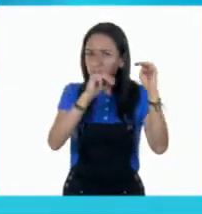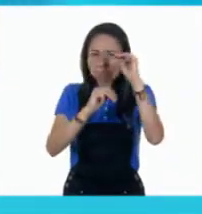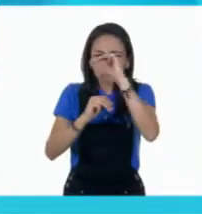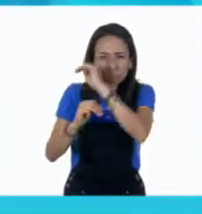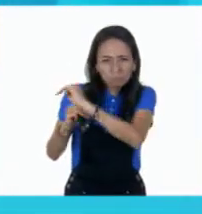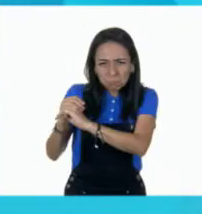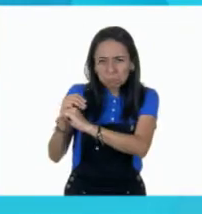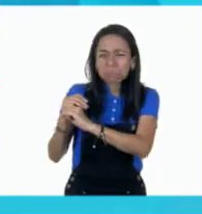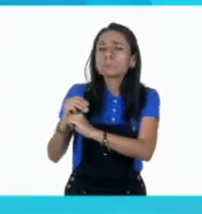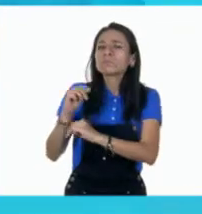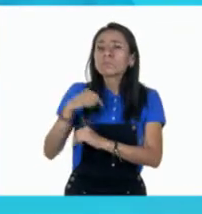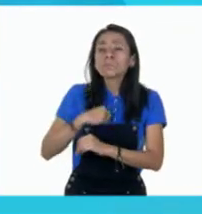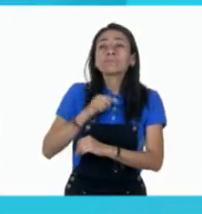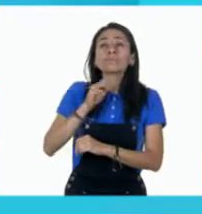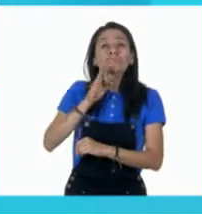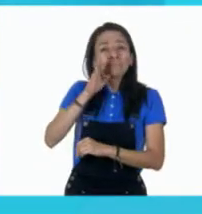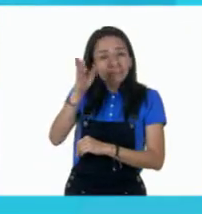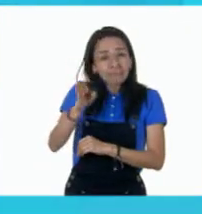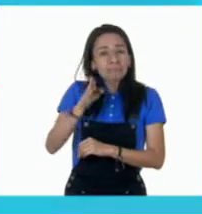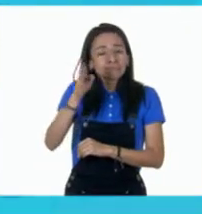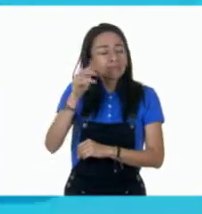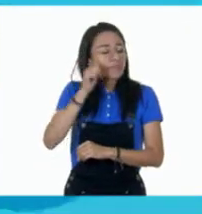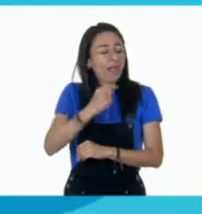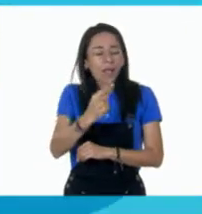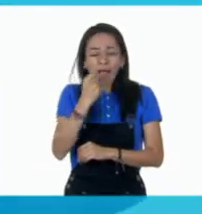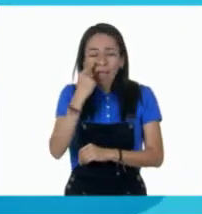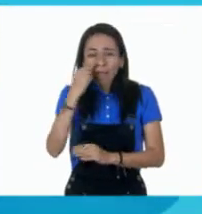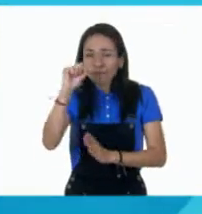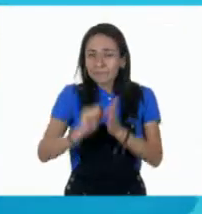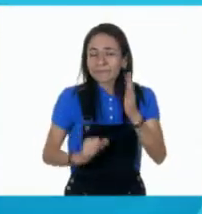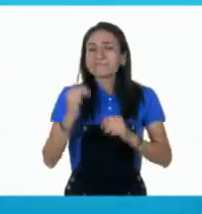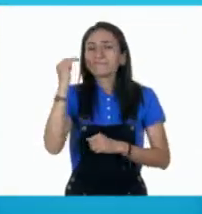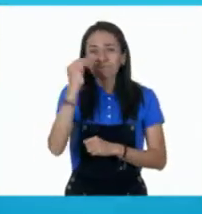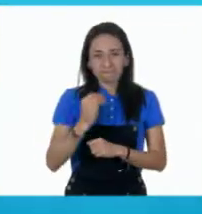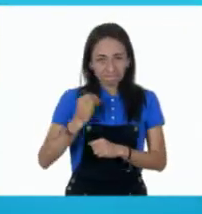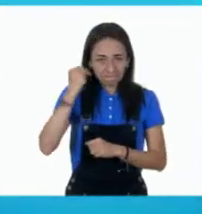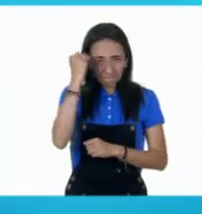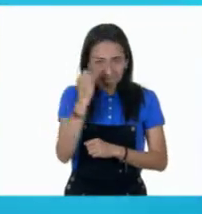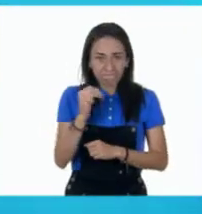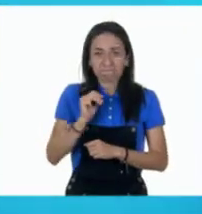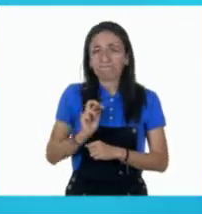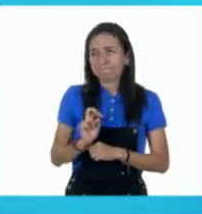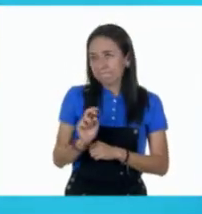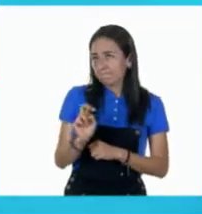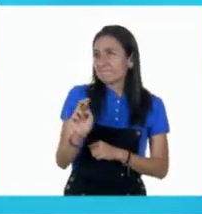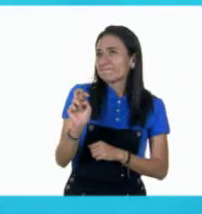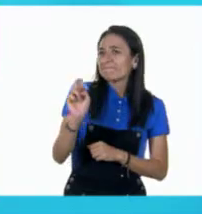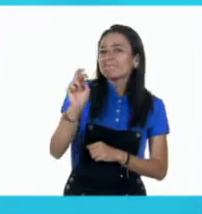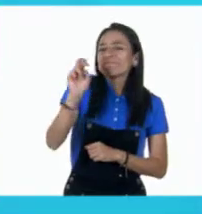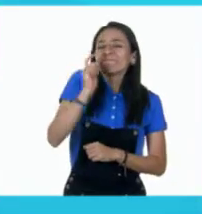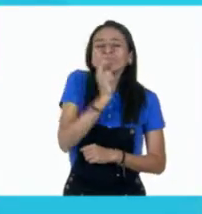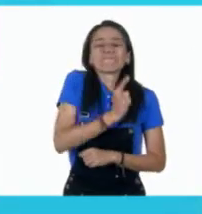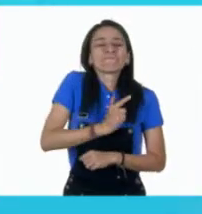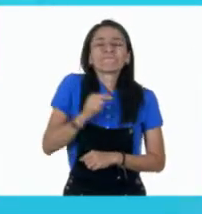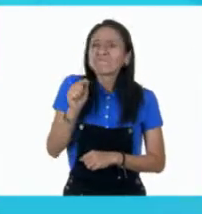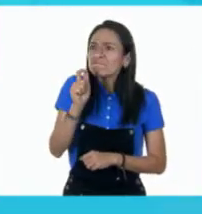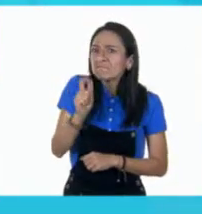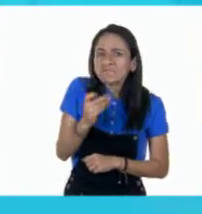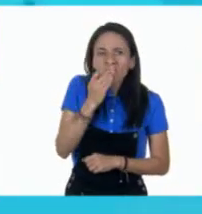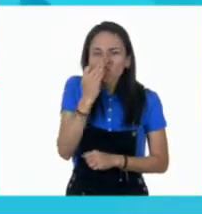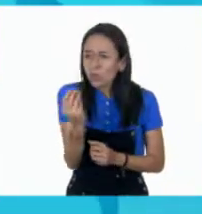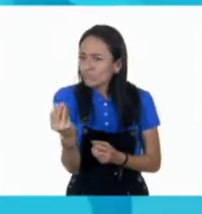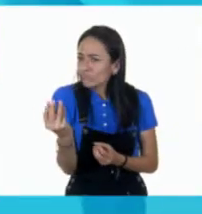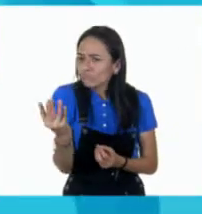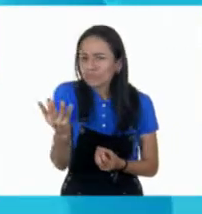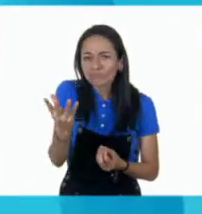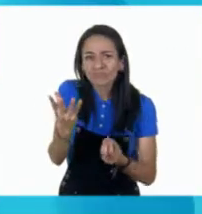visitarlo en el mes de marzo, porque crecen muchas flores de colores y hay